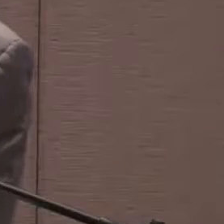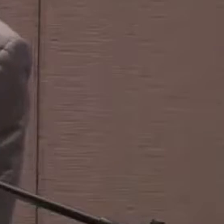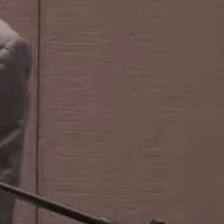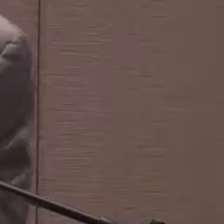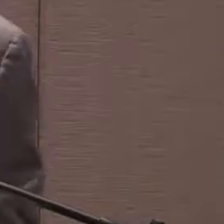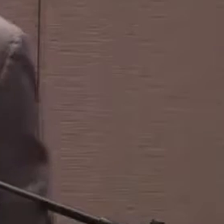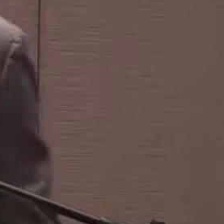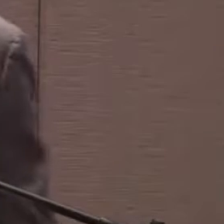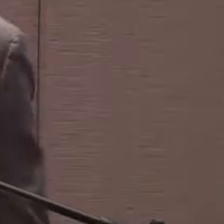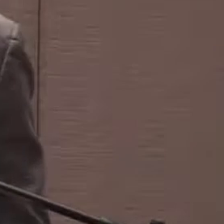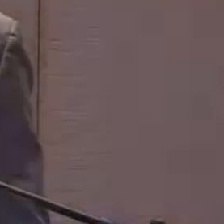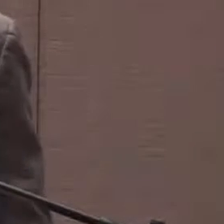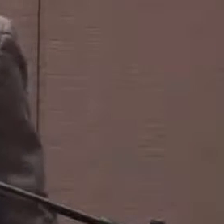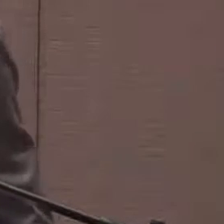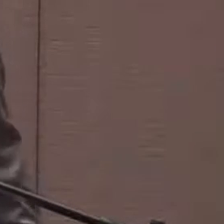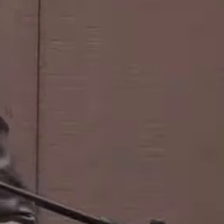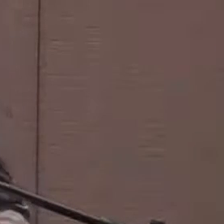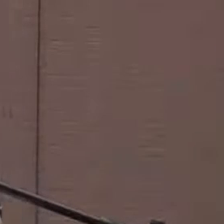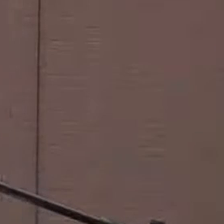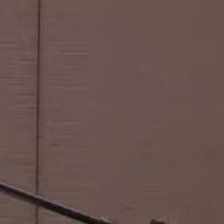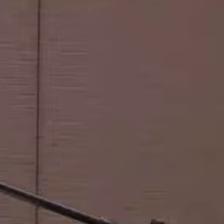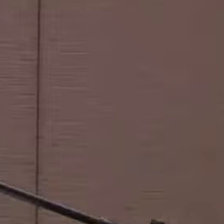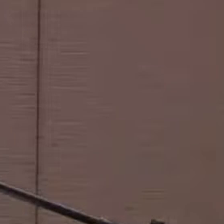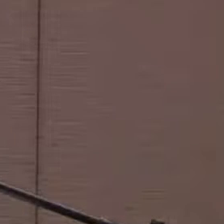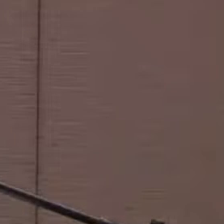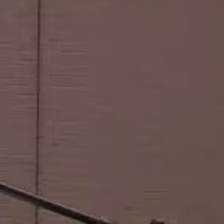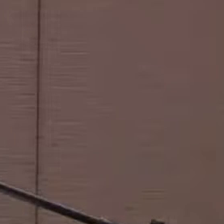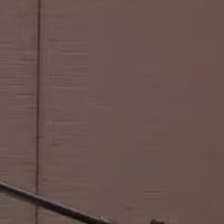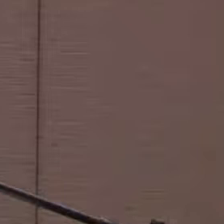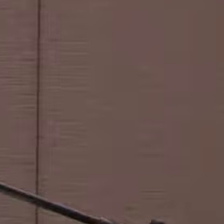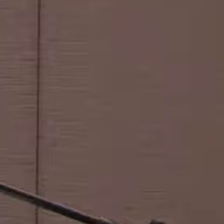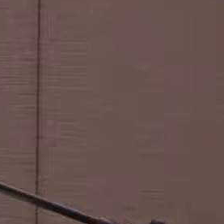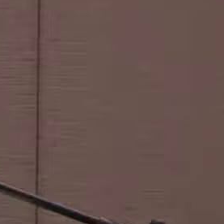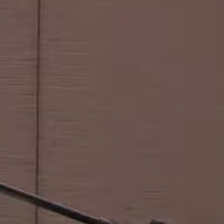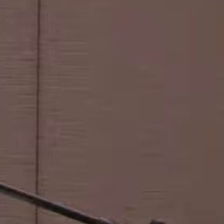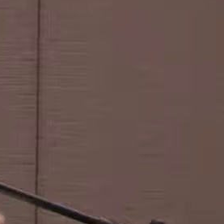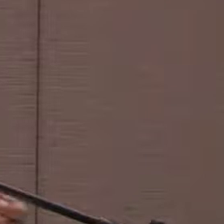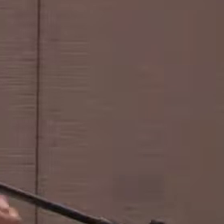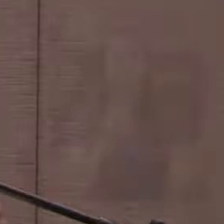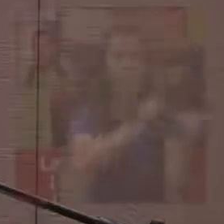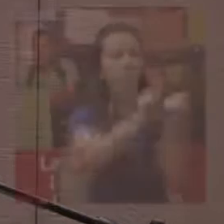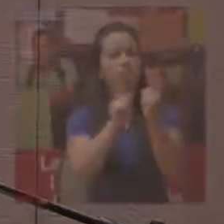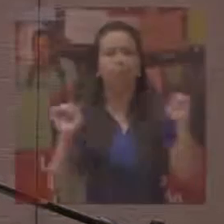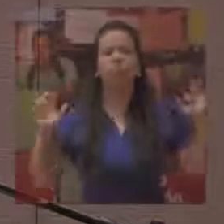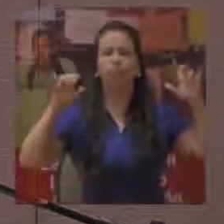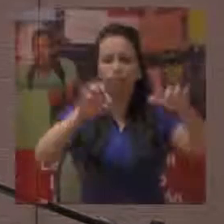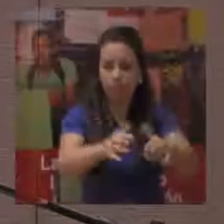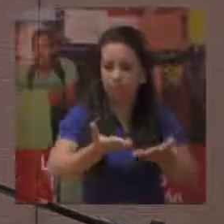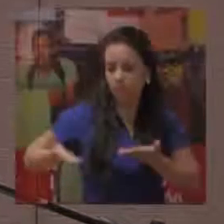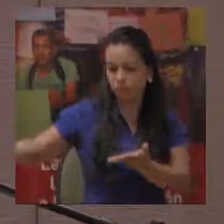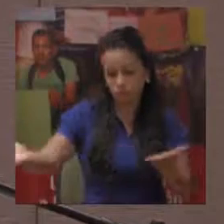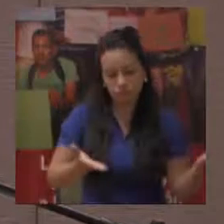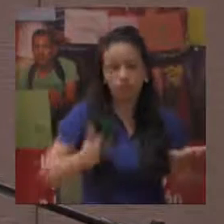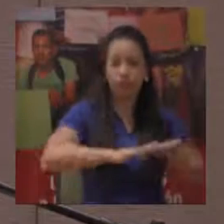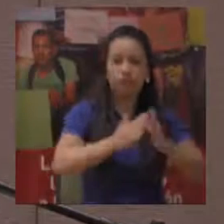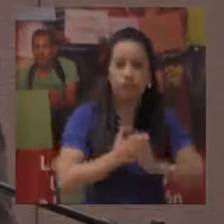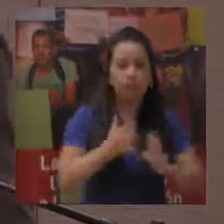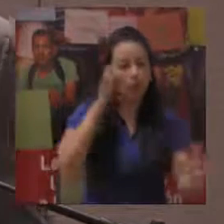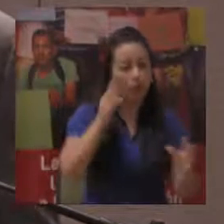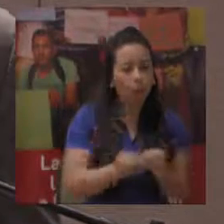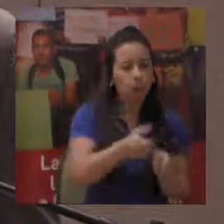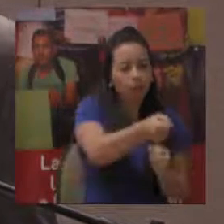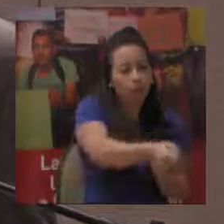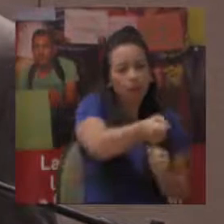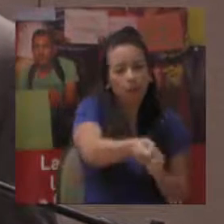construimos unas intervenciones comunitarias, espacios que nos permitan lugares de encuentro para poder generar esos escenarios de reconciliación. En